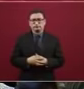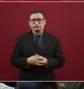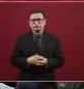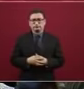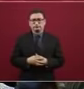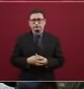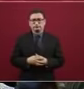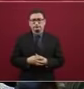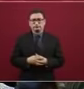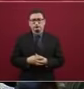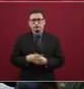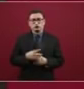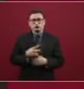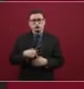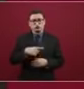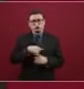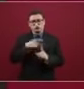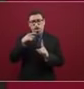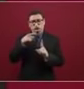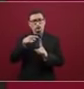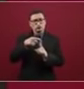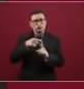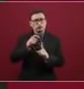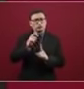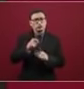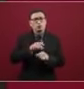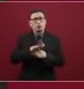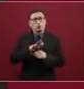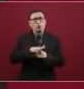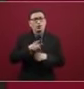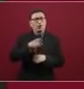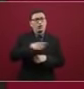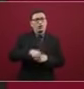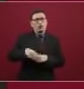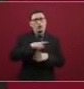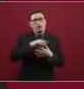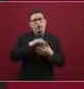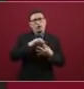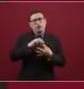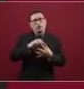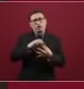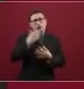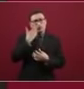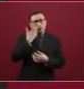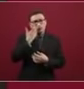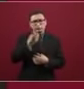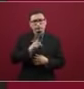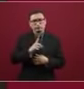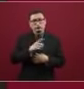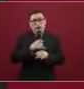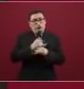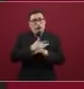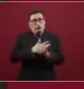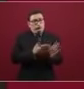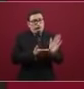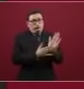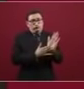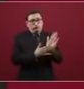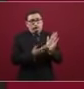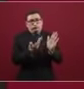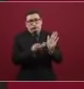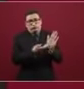como objetivo de convencerlos de algo que no digan las propias cifras. Hemos